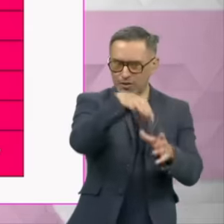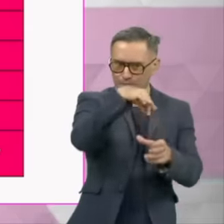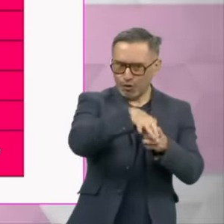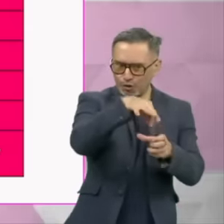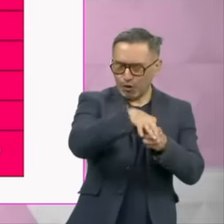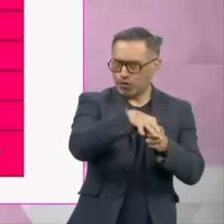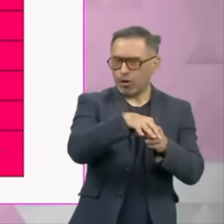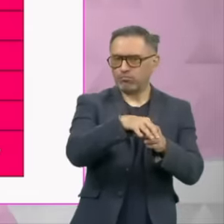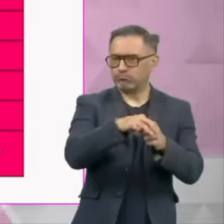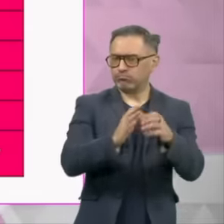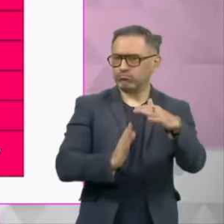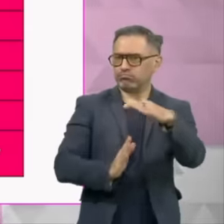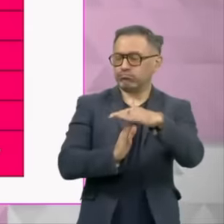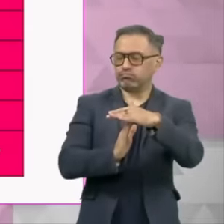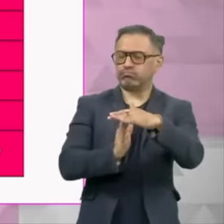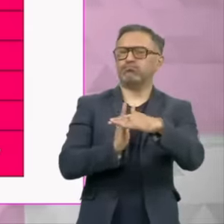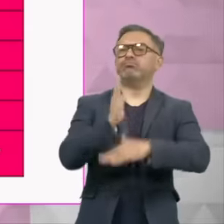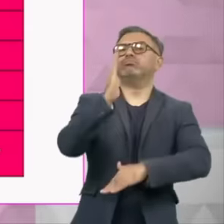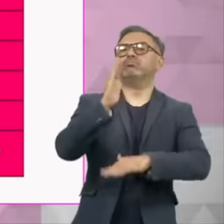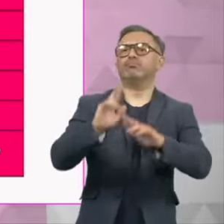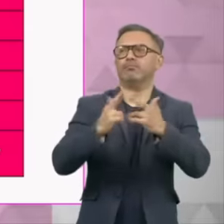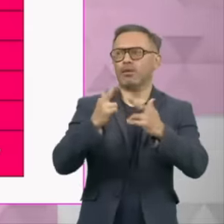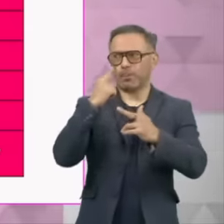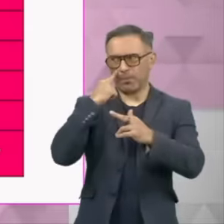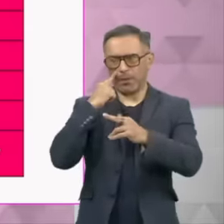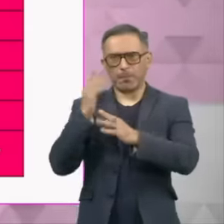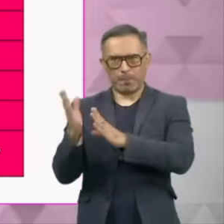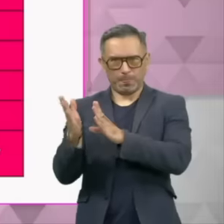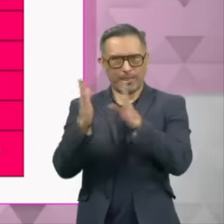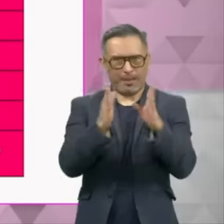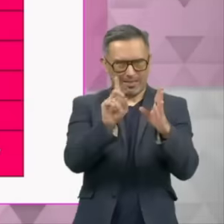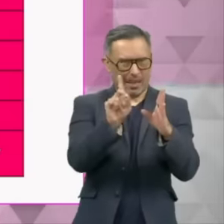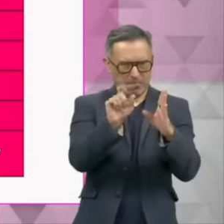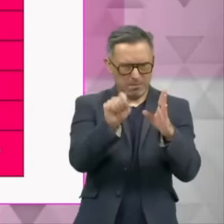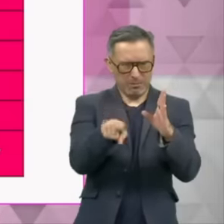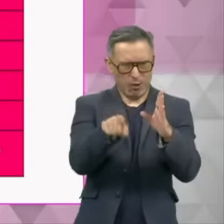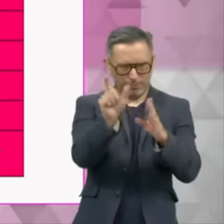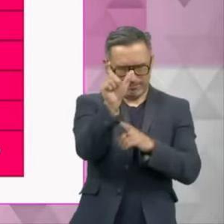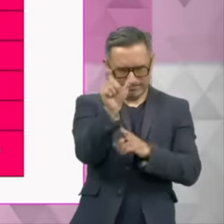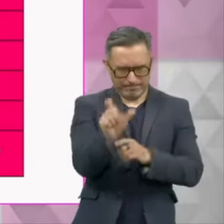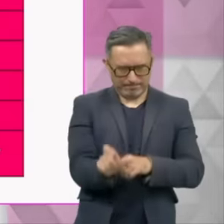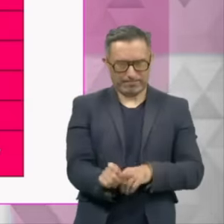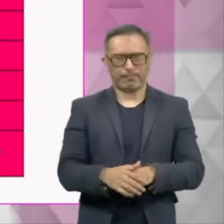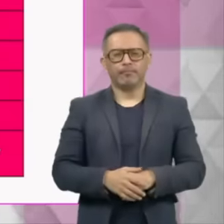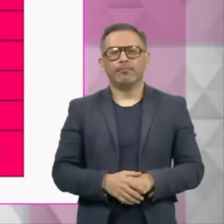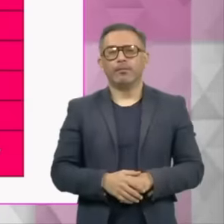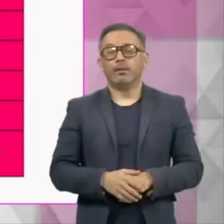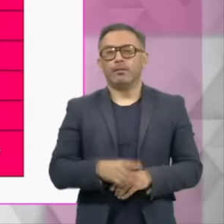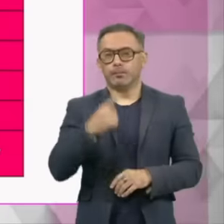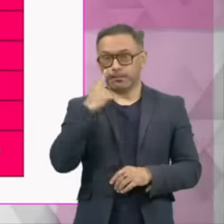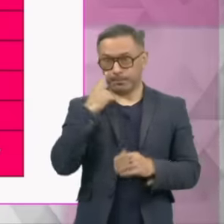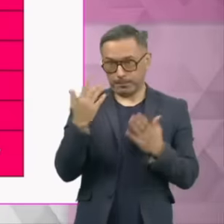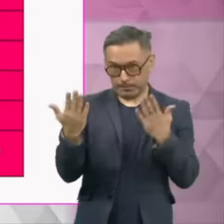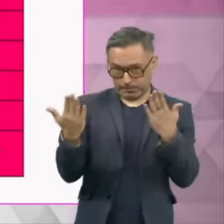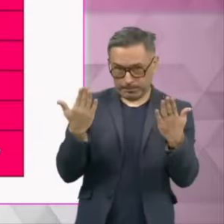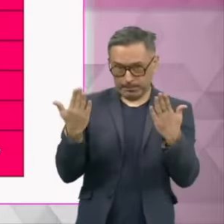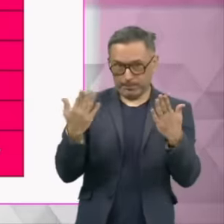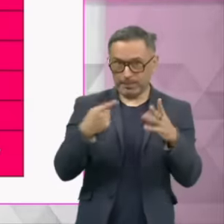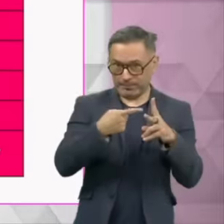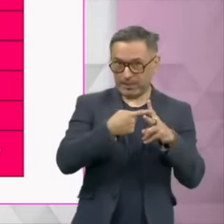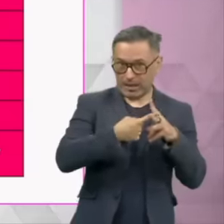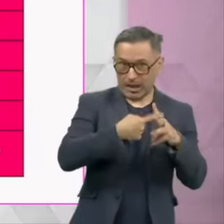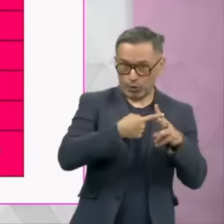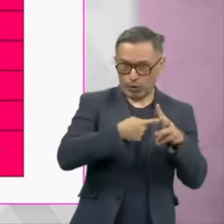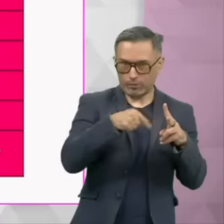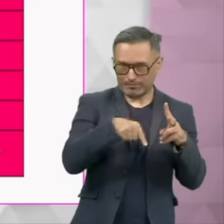emitida. Regresemos a la columna D. Ahora bien, Contrario a ese cálculo, pero ahora de